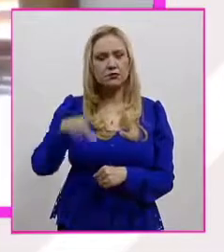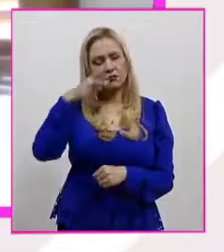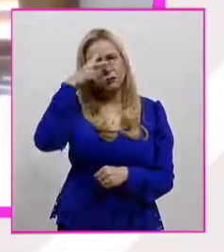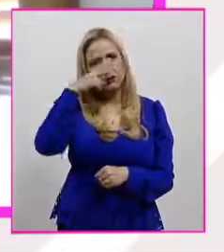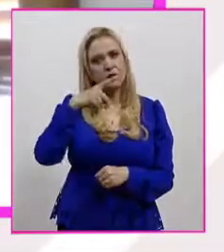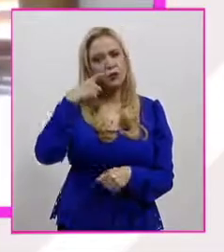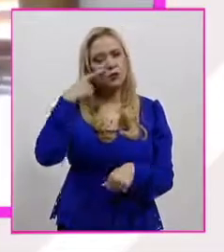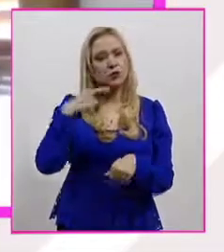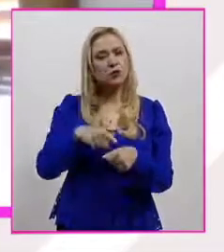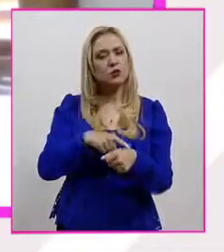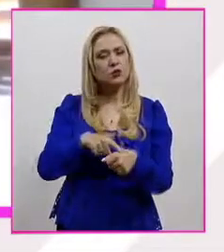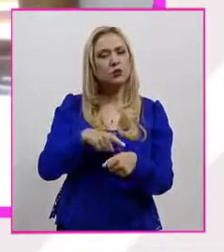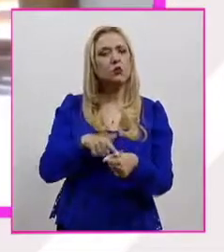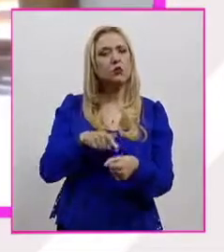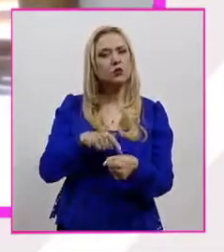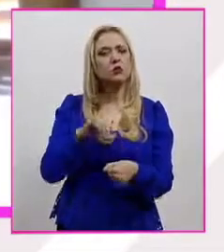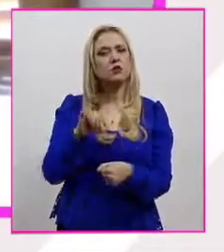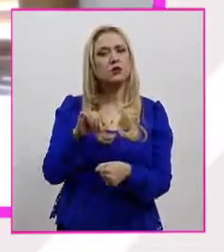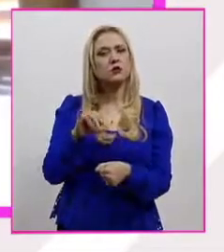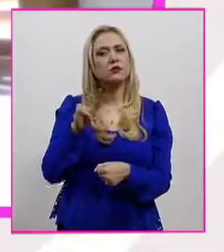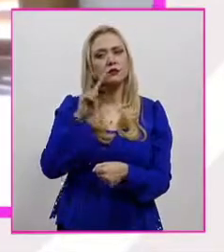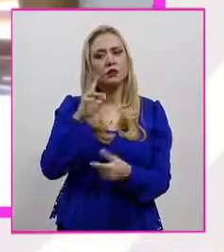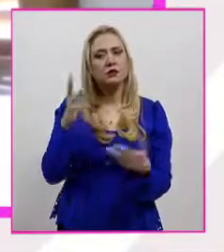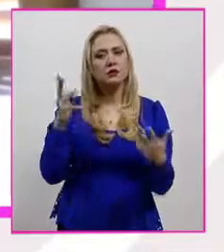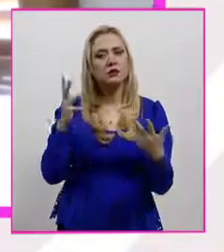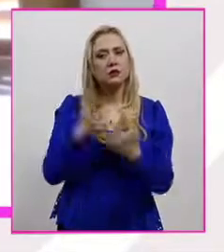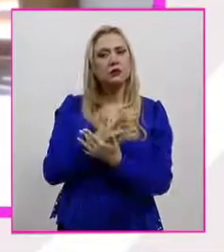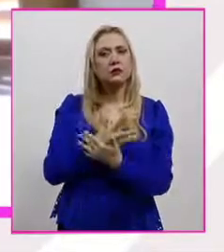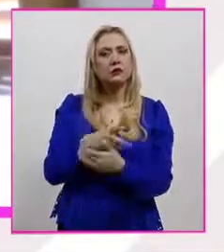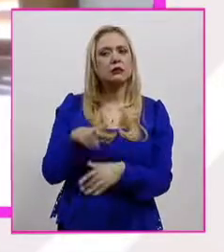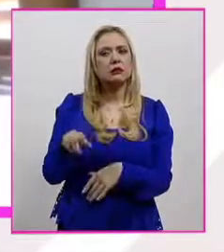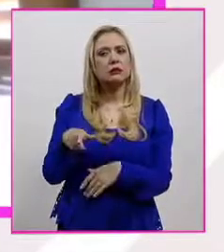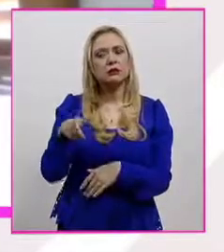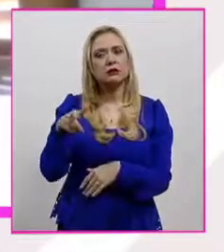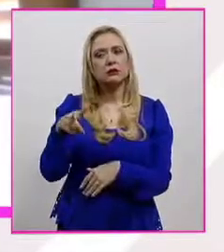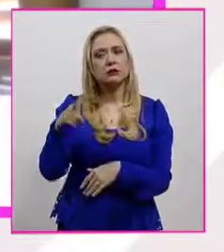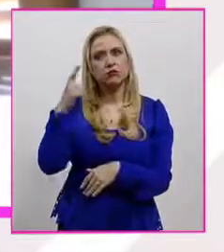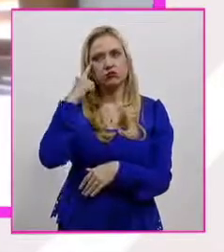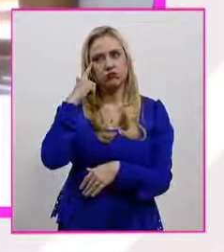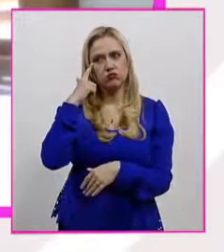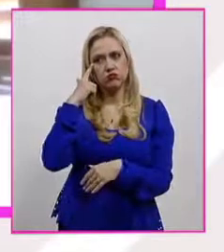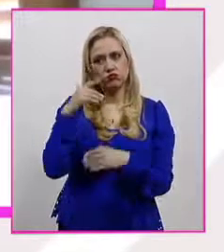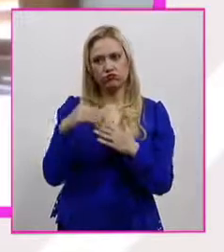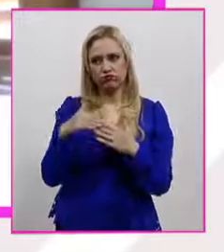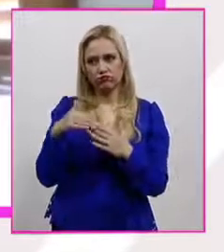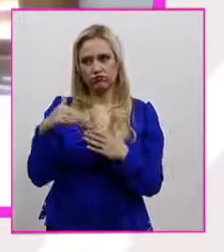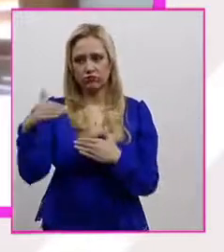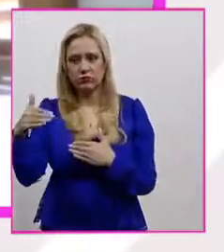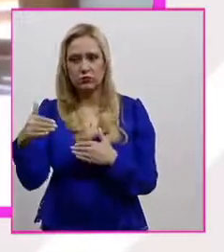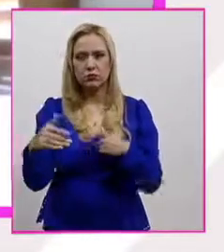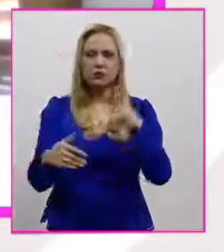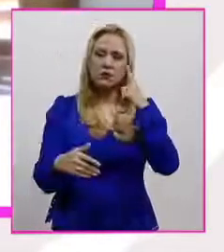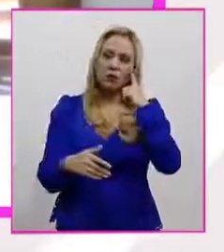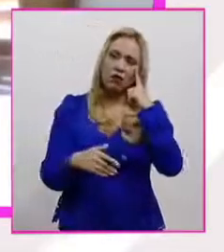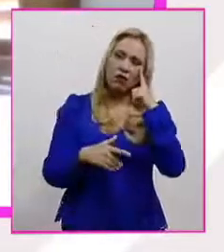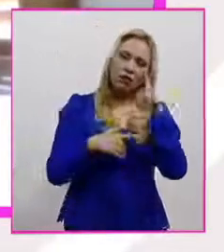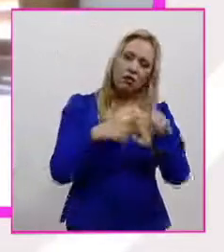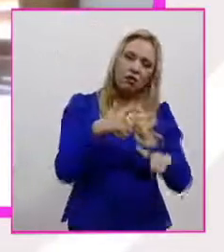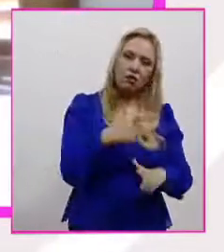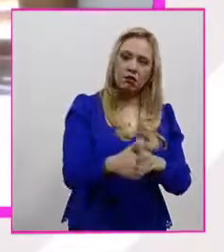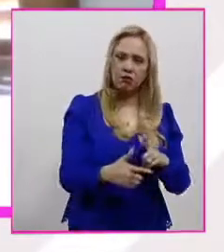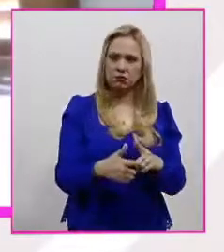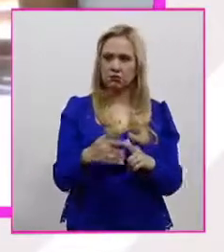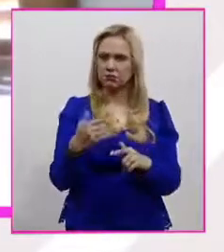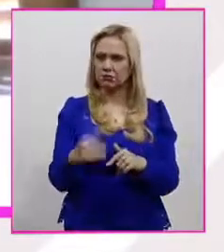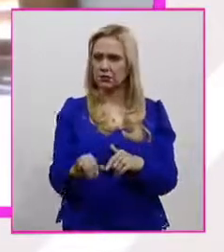tono de piel sí determina, o por lo menos sí influencia de forma importante quién tiene éxito y quién